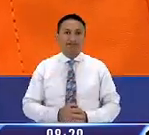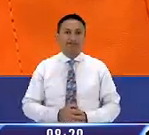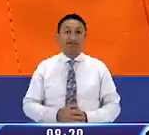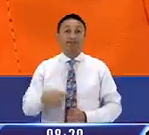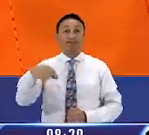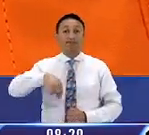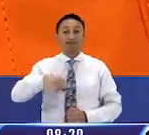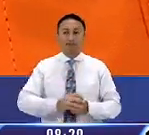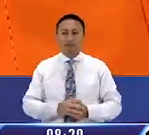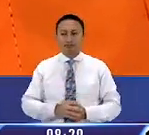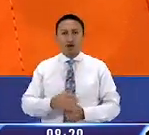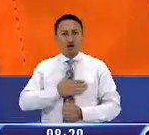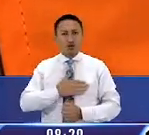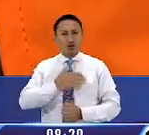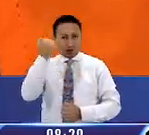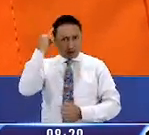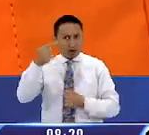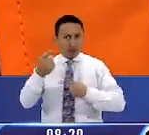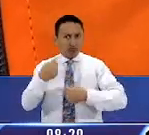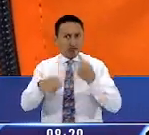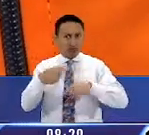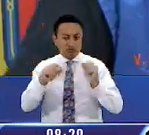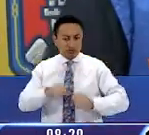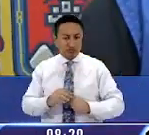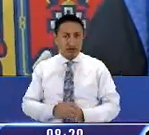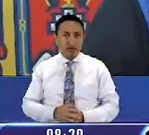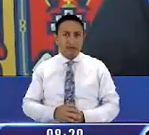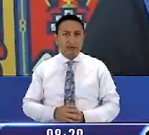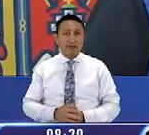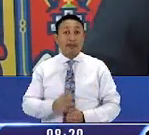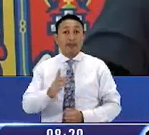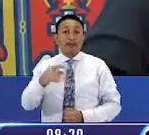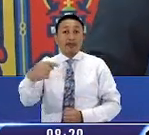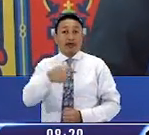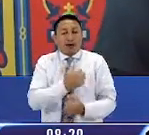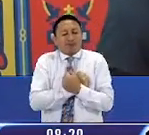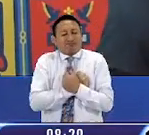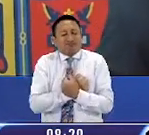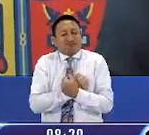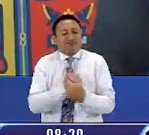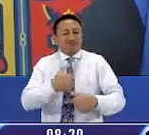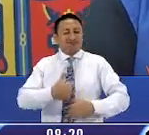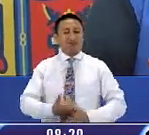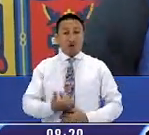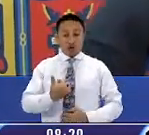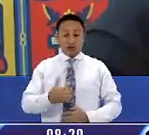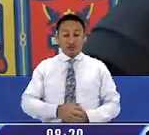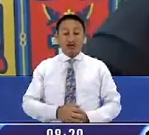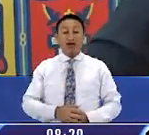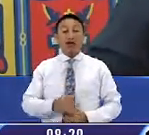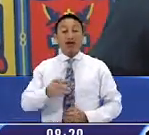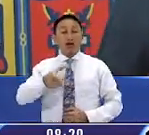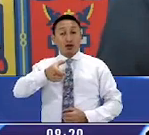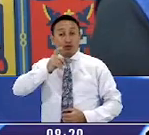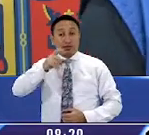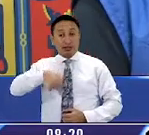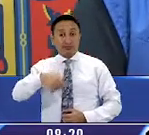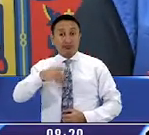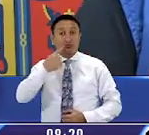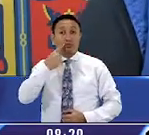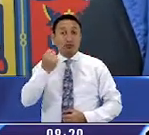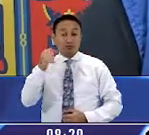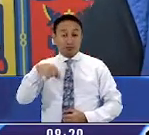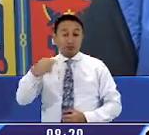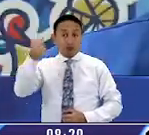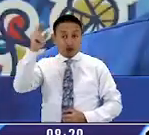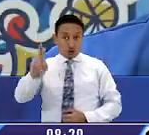en el comercio autónomo una forma de hacerlo. Con profundo amor y orgullo, vende bebidas y postres en la estación del recreo en el